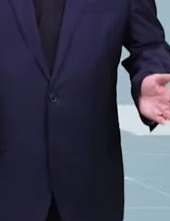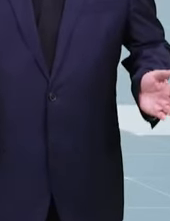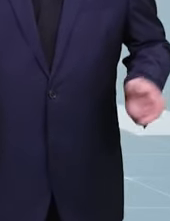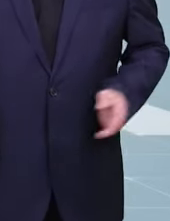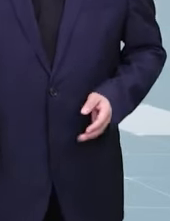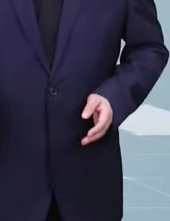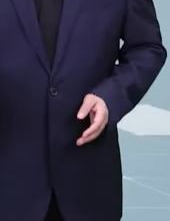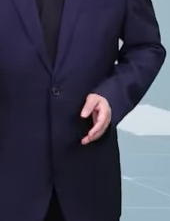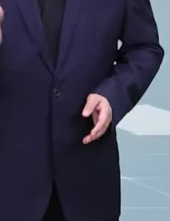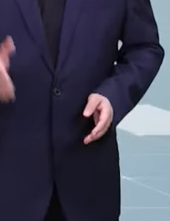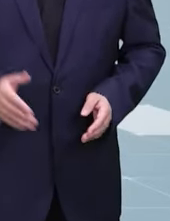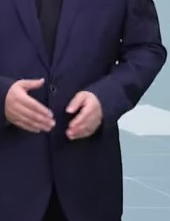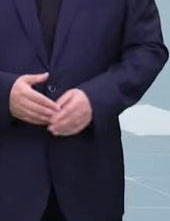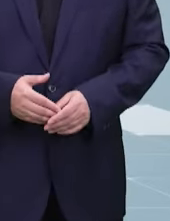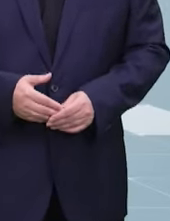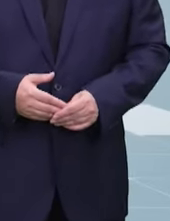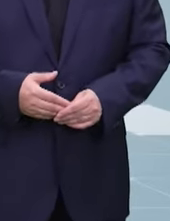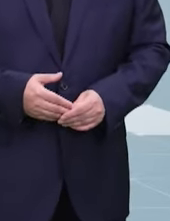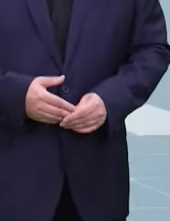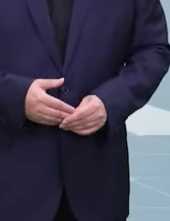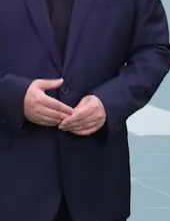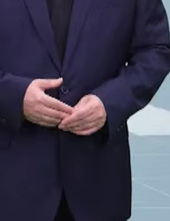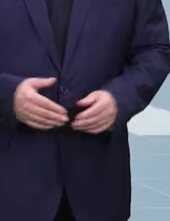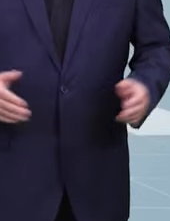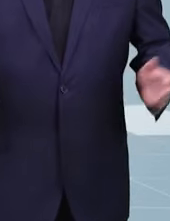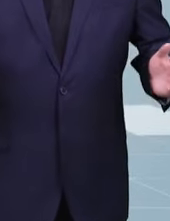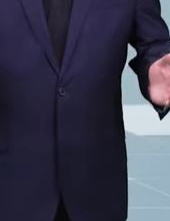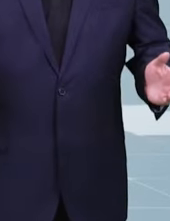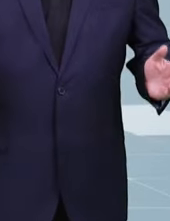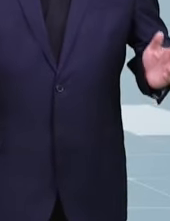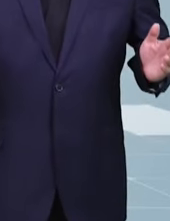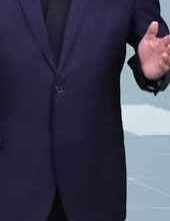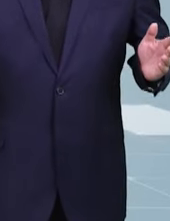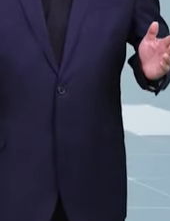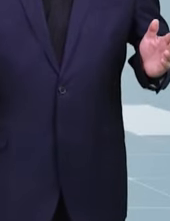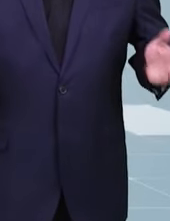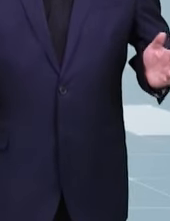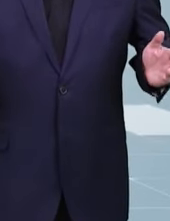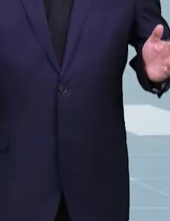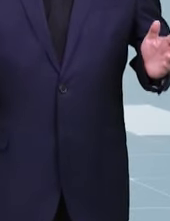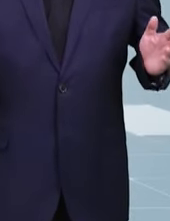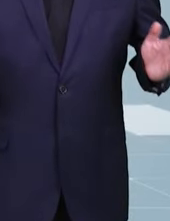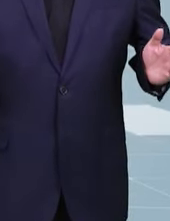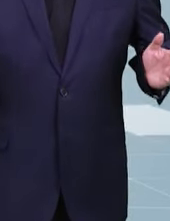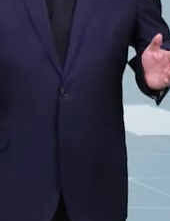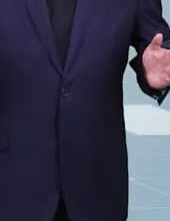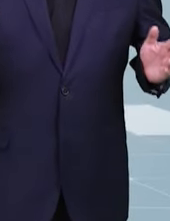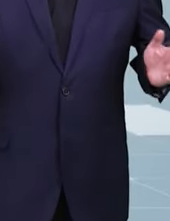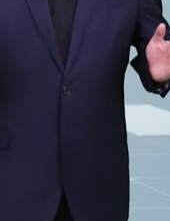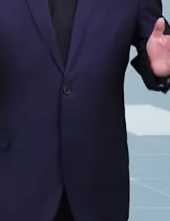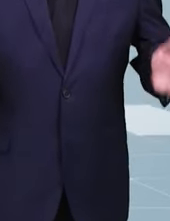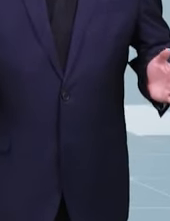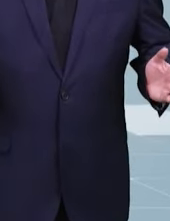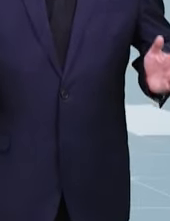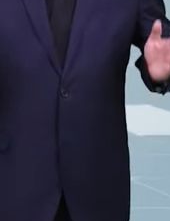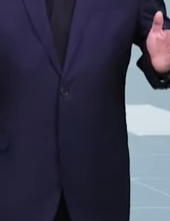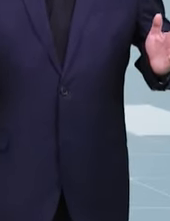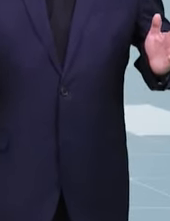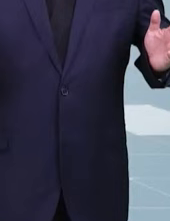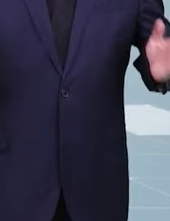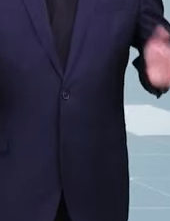experiencia también se espera que la Inteligencia artificial se convierta en un nuevo motor para economía